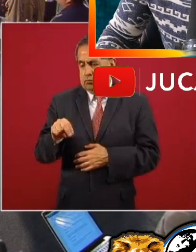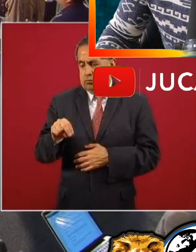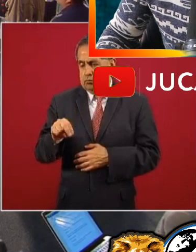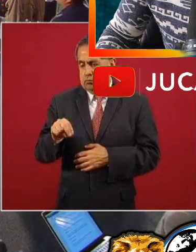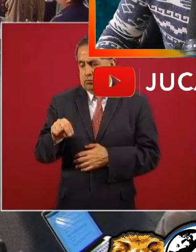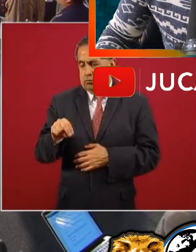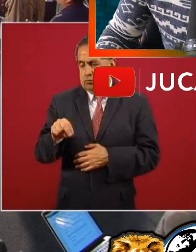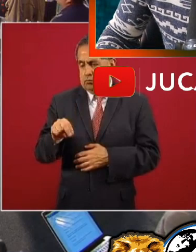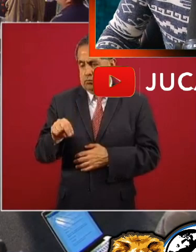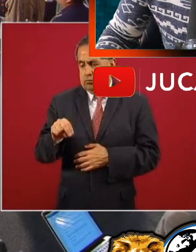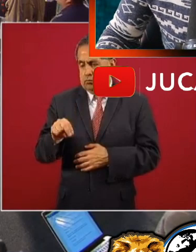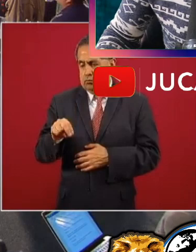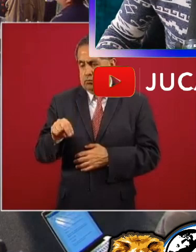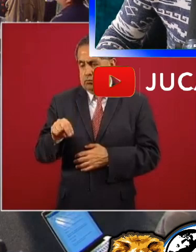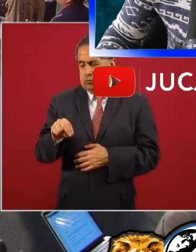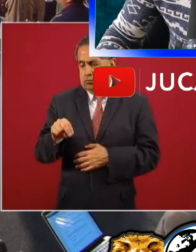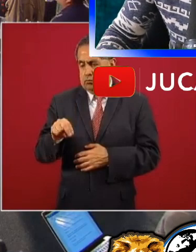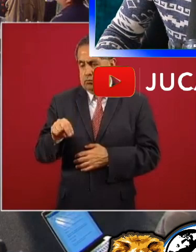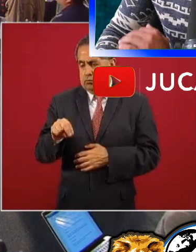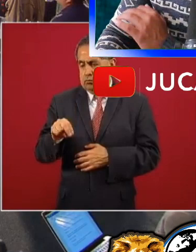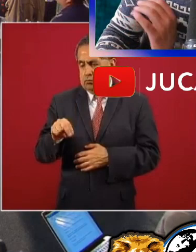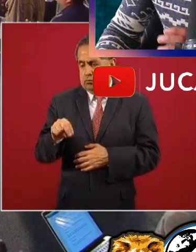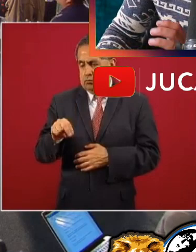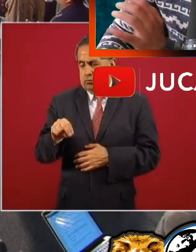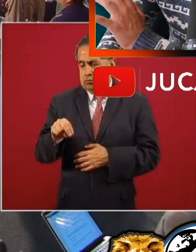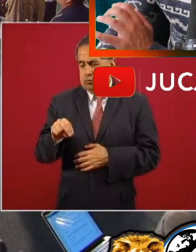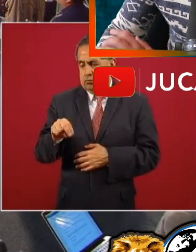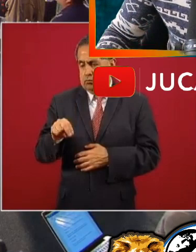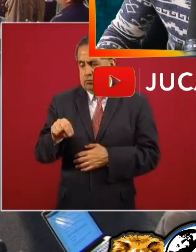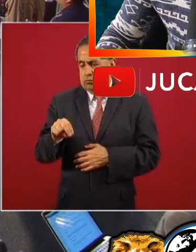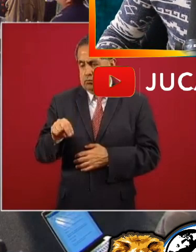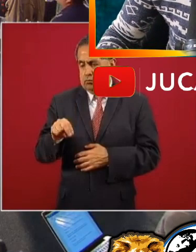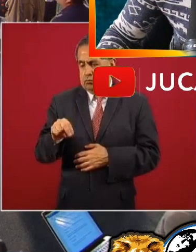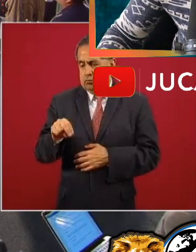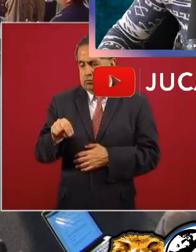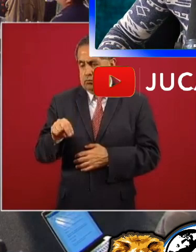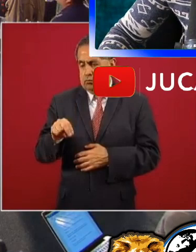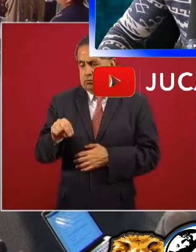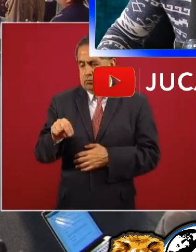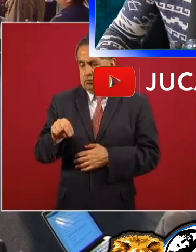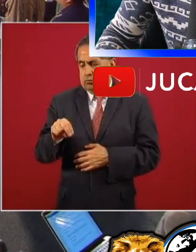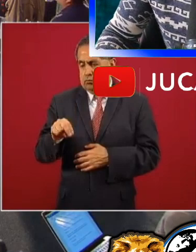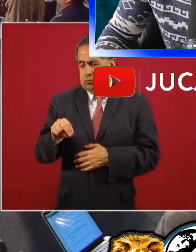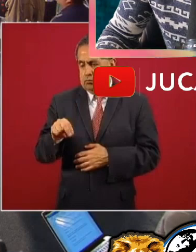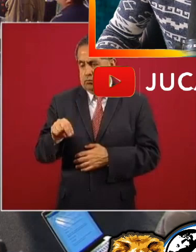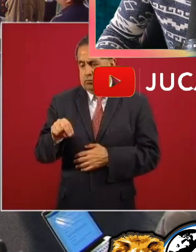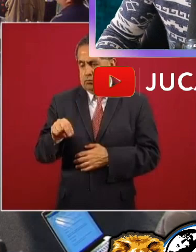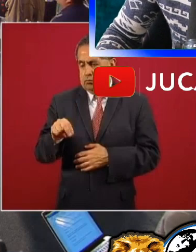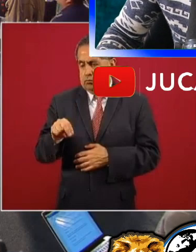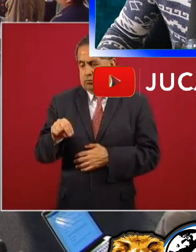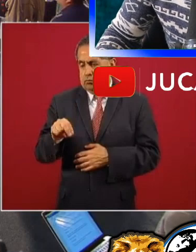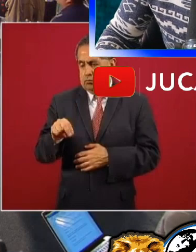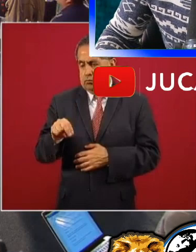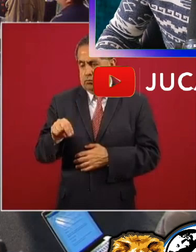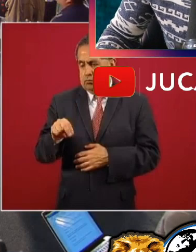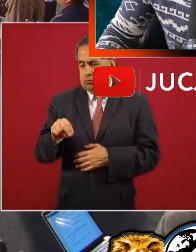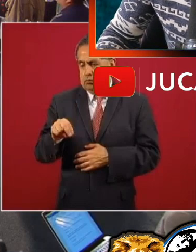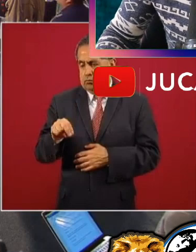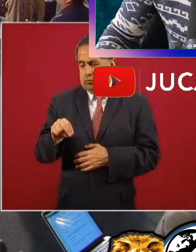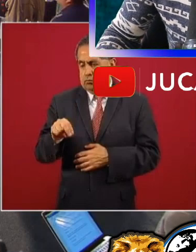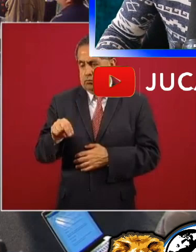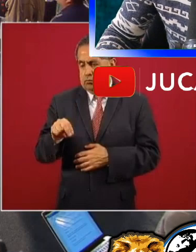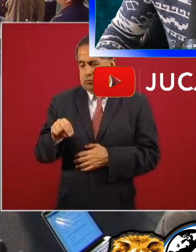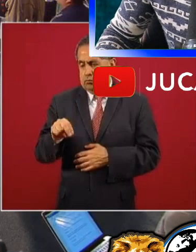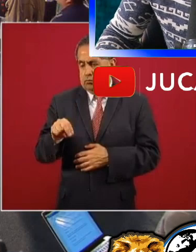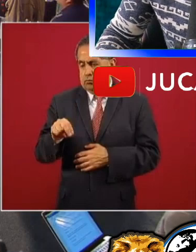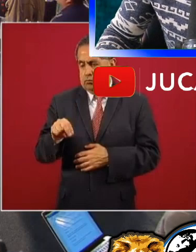qué. Calderón está desesperado y a como dé lugar, a toda costa, quiere sacar al presidente Andrés Manuel López Obrador del poder. ¿Por qué? Porque